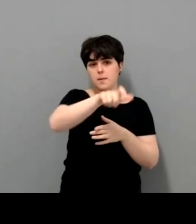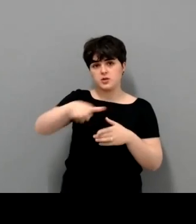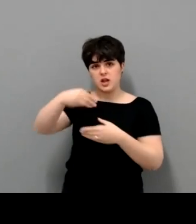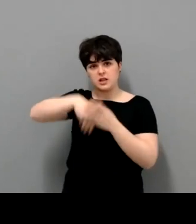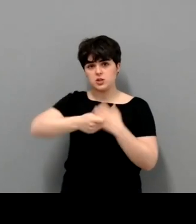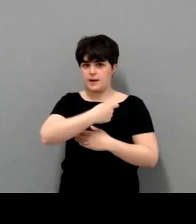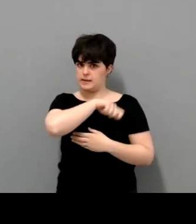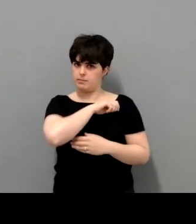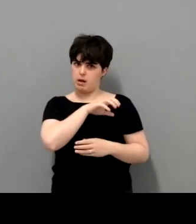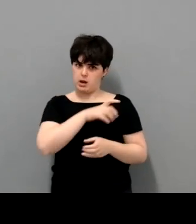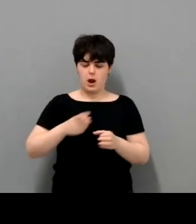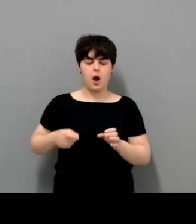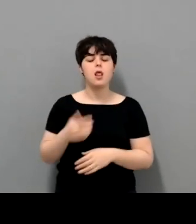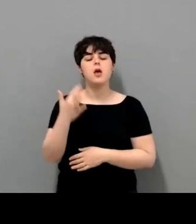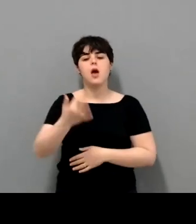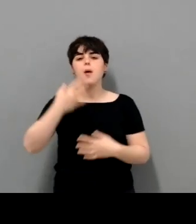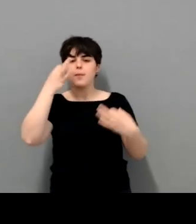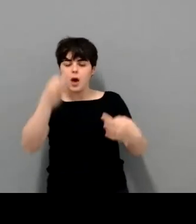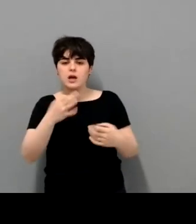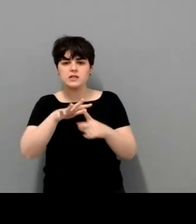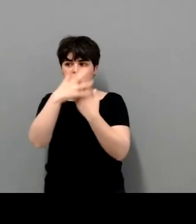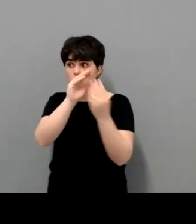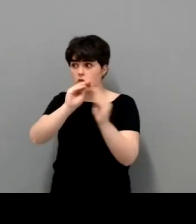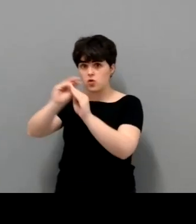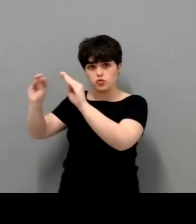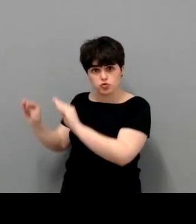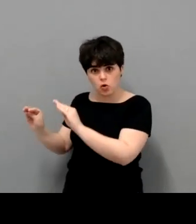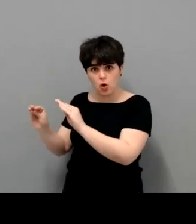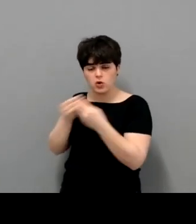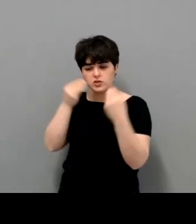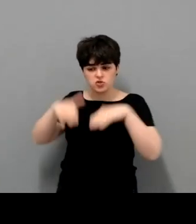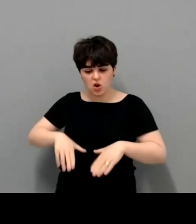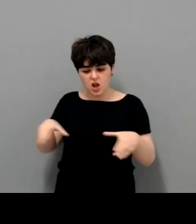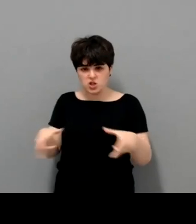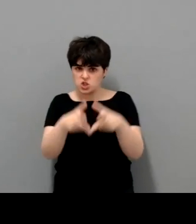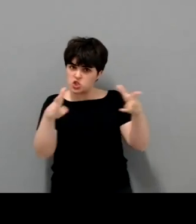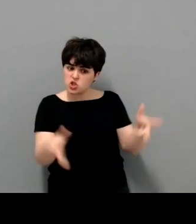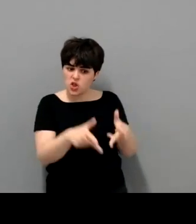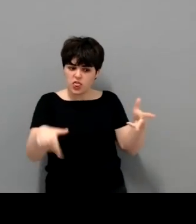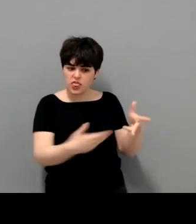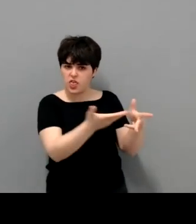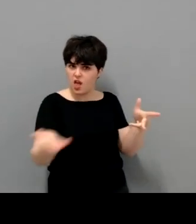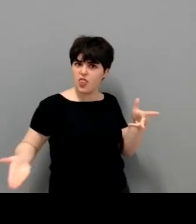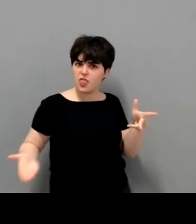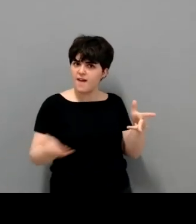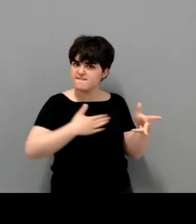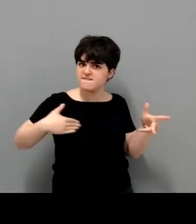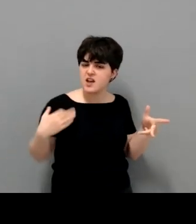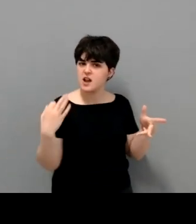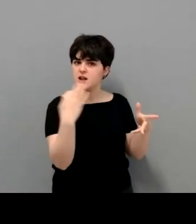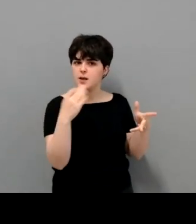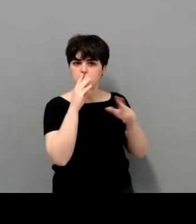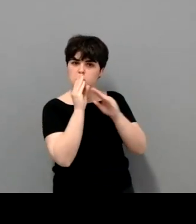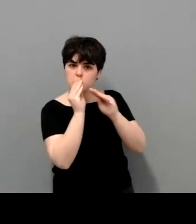España, a realidades que la historia, la sociedad, tantas veces ha querido